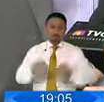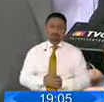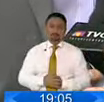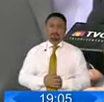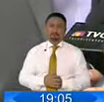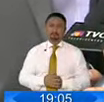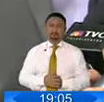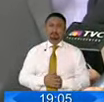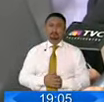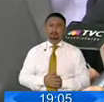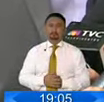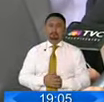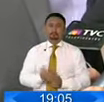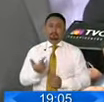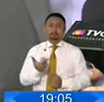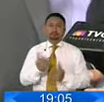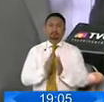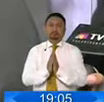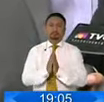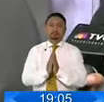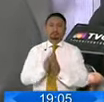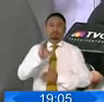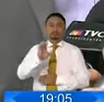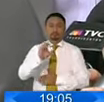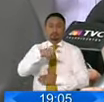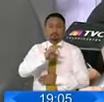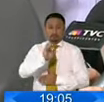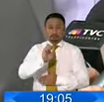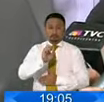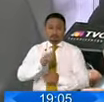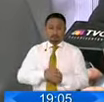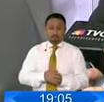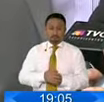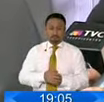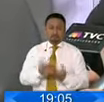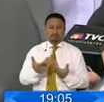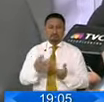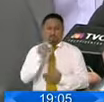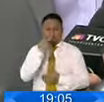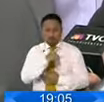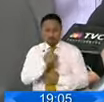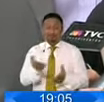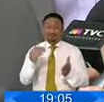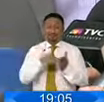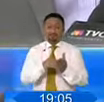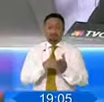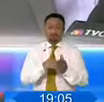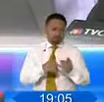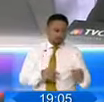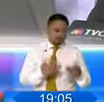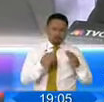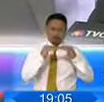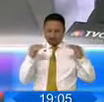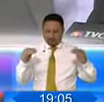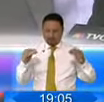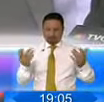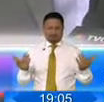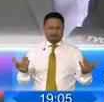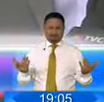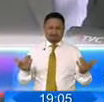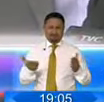Estamos haciendo una solicitud al Consejo Nacional Electoral que se revea esa forma inequitativa de distribución de